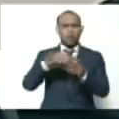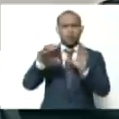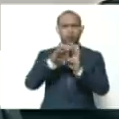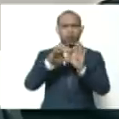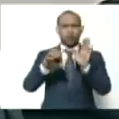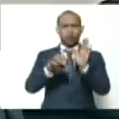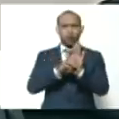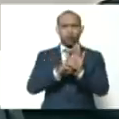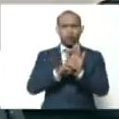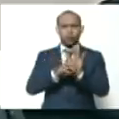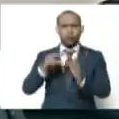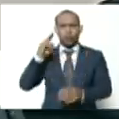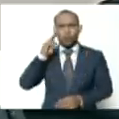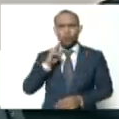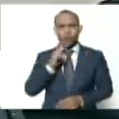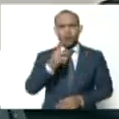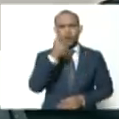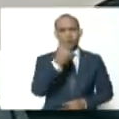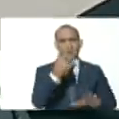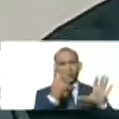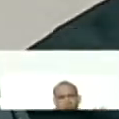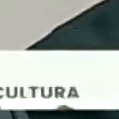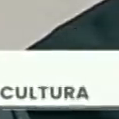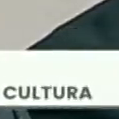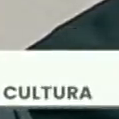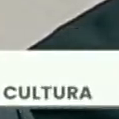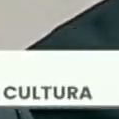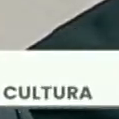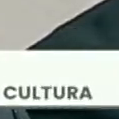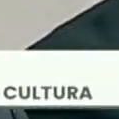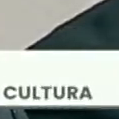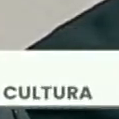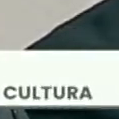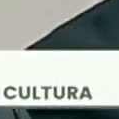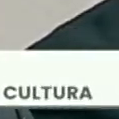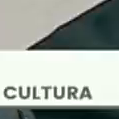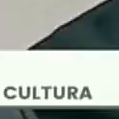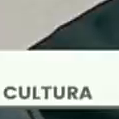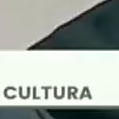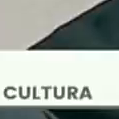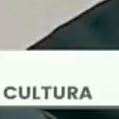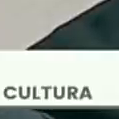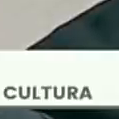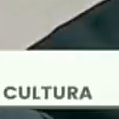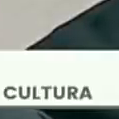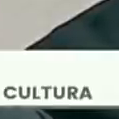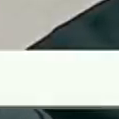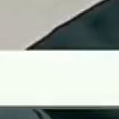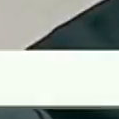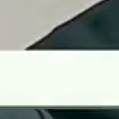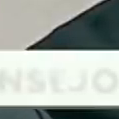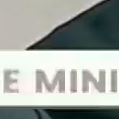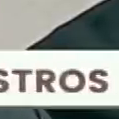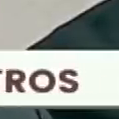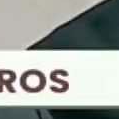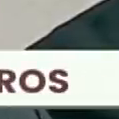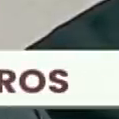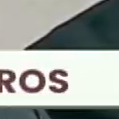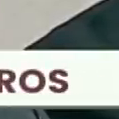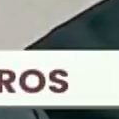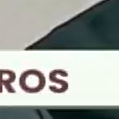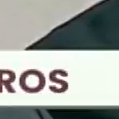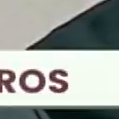del año 99. Y la materia patrimonial pues debe adaptarse a los postulados que incluyen además, señor